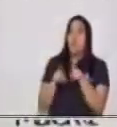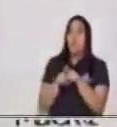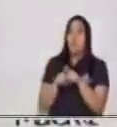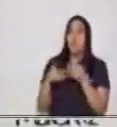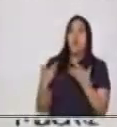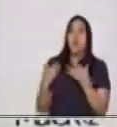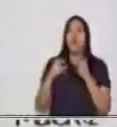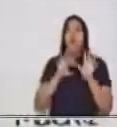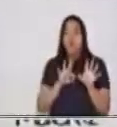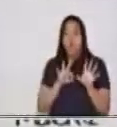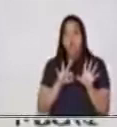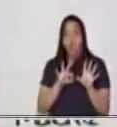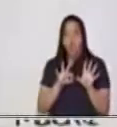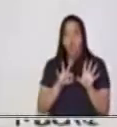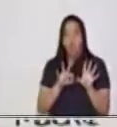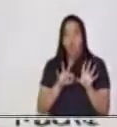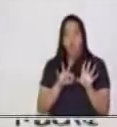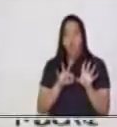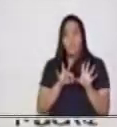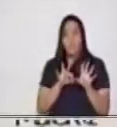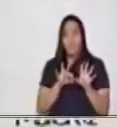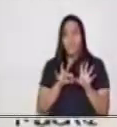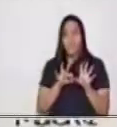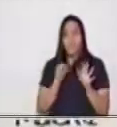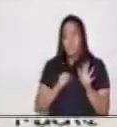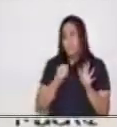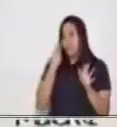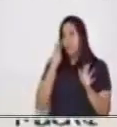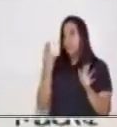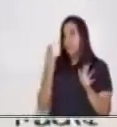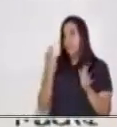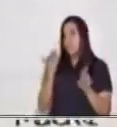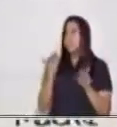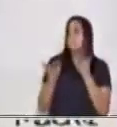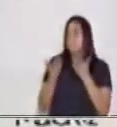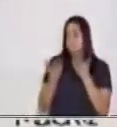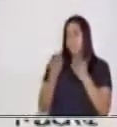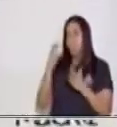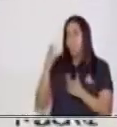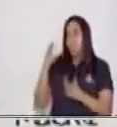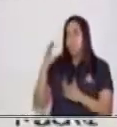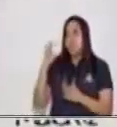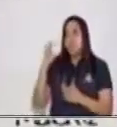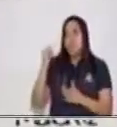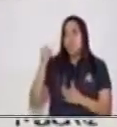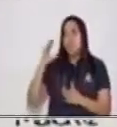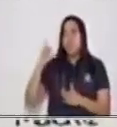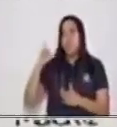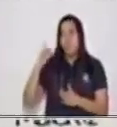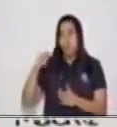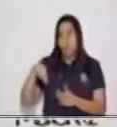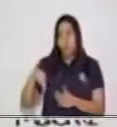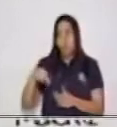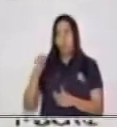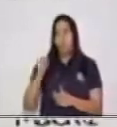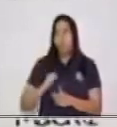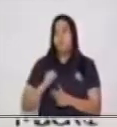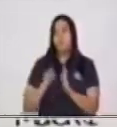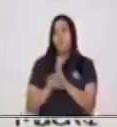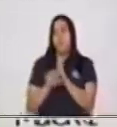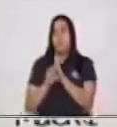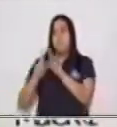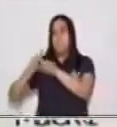8. ¿Lo ves? Ya tenemos una ecuación. El día de hoy no es tanto poder resolver